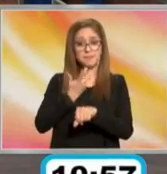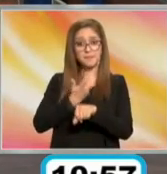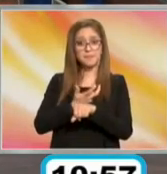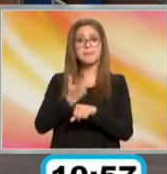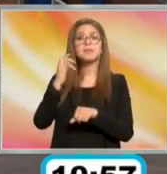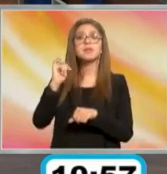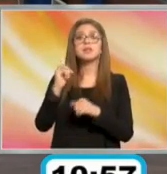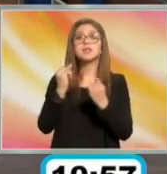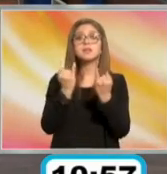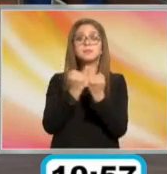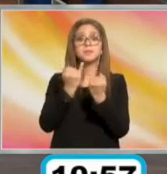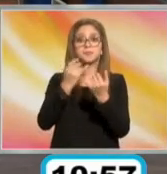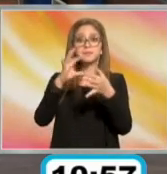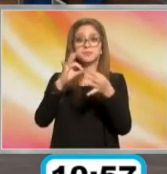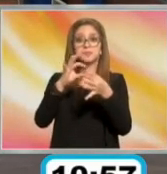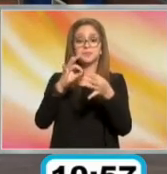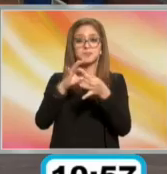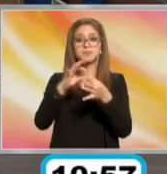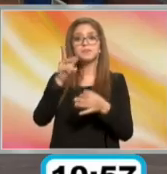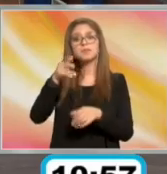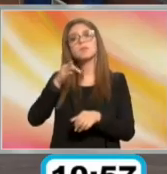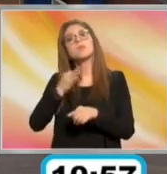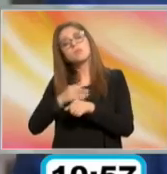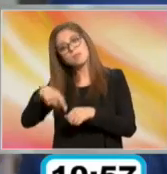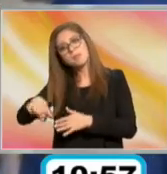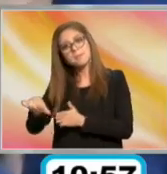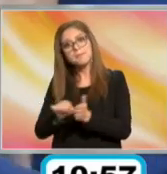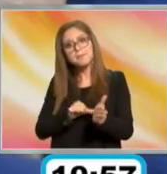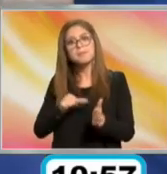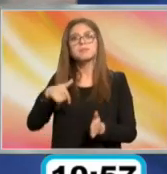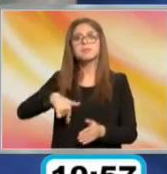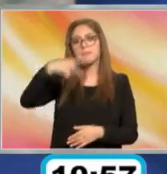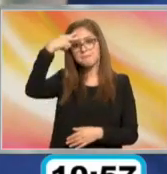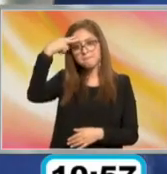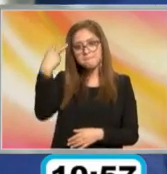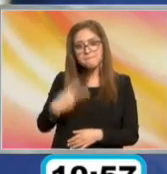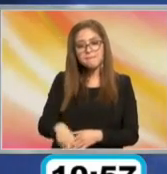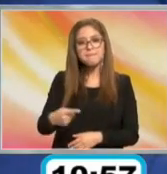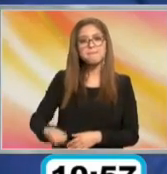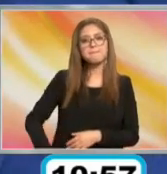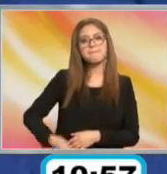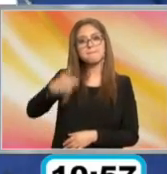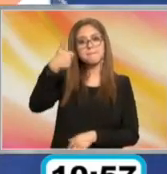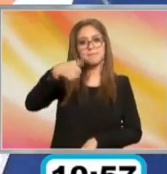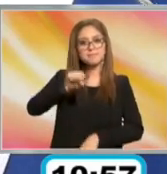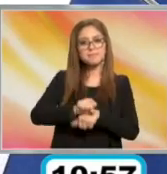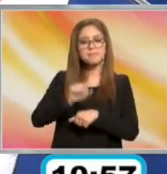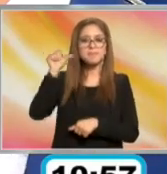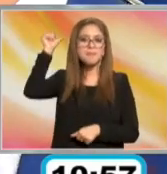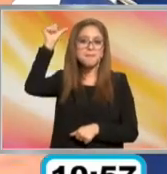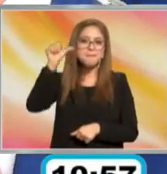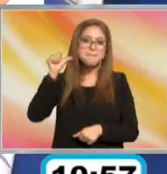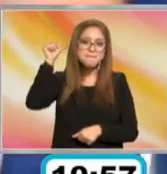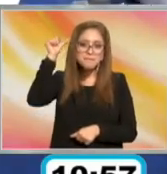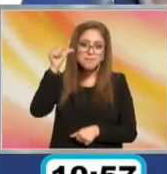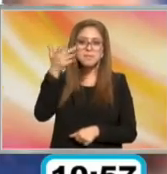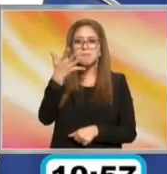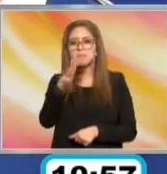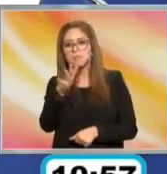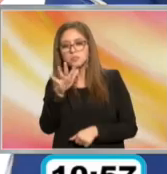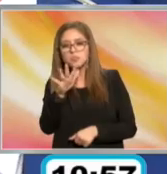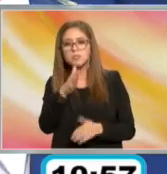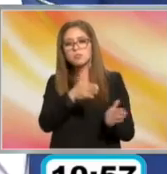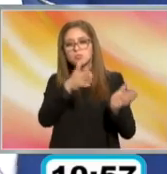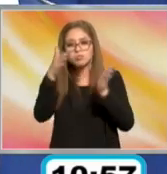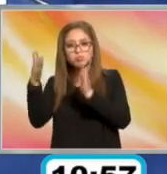hay propuesta para irse para allá. Sí, así es. Terminamos este mes aquí en lo que es México y la primera semana de abril y ya de mediados hacia adelante